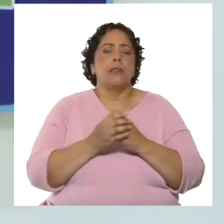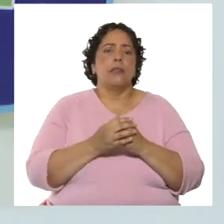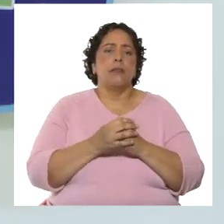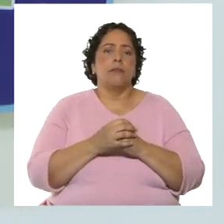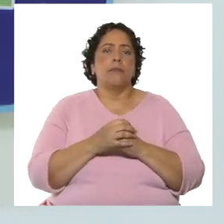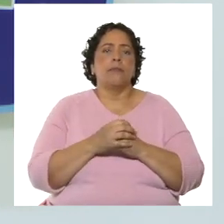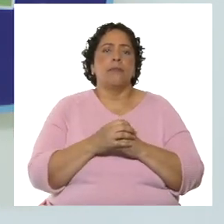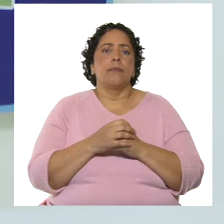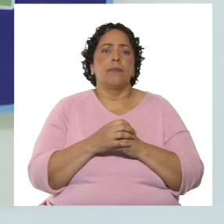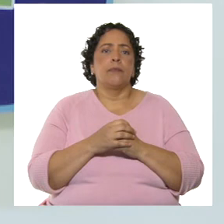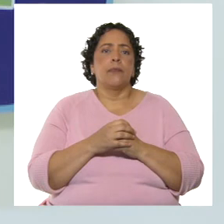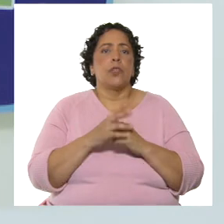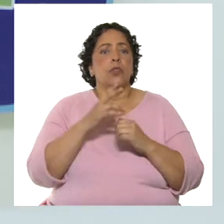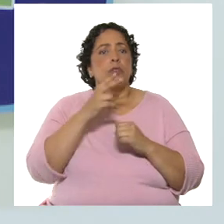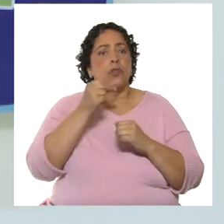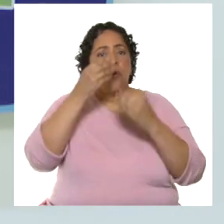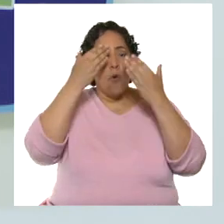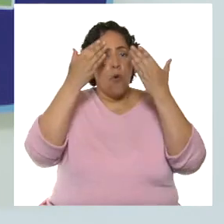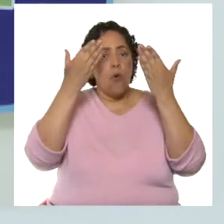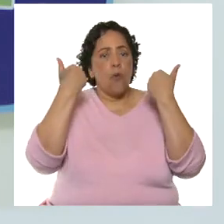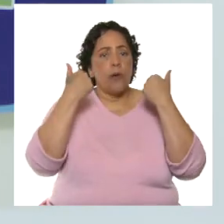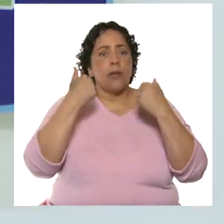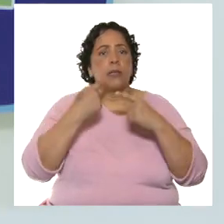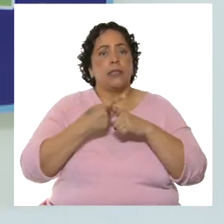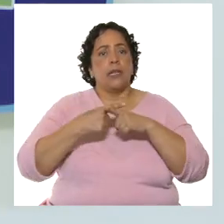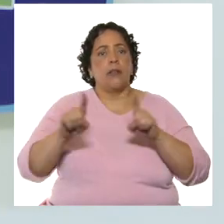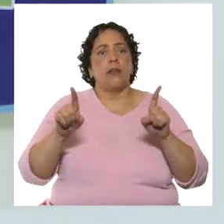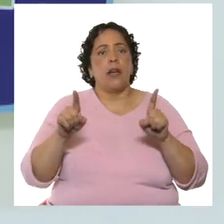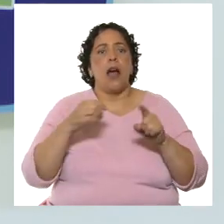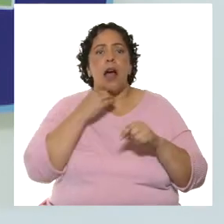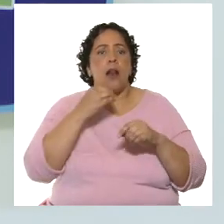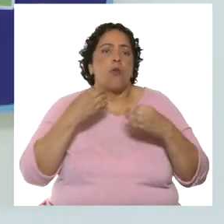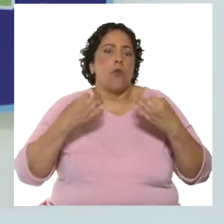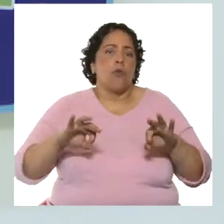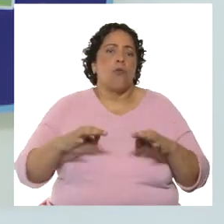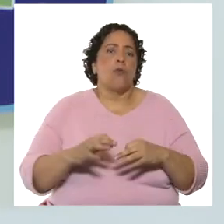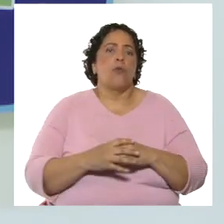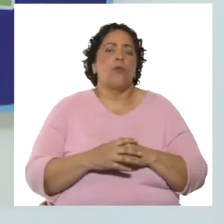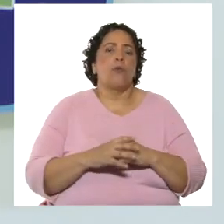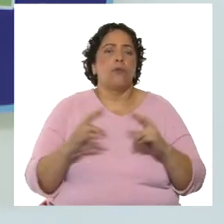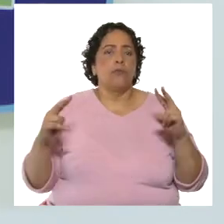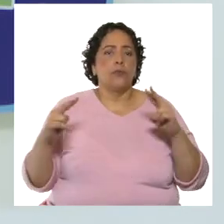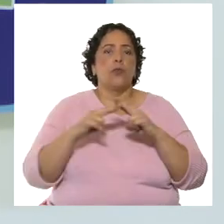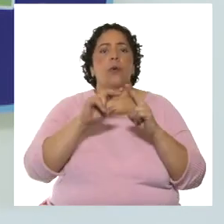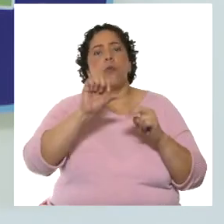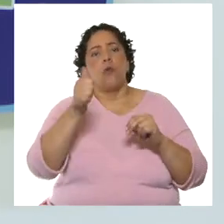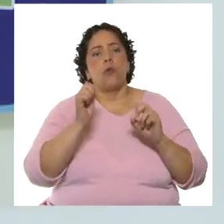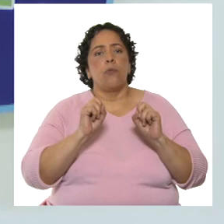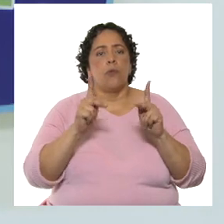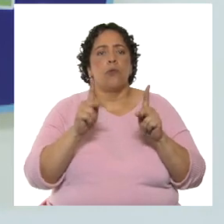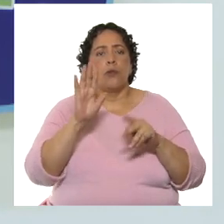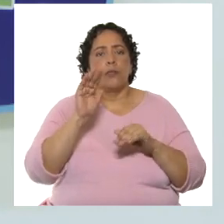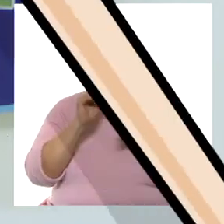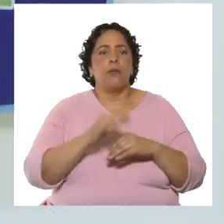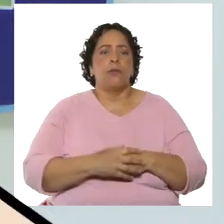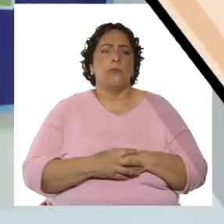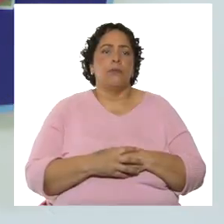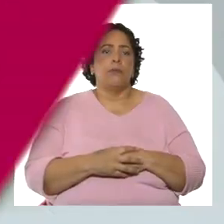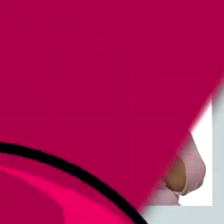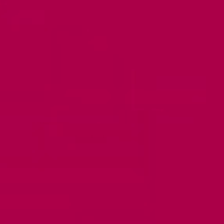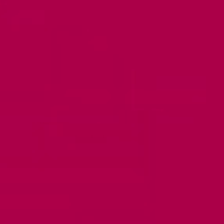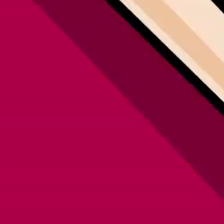con discapacidad. No olvidemos también que ser diferente es algo común. Nos vemos en una próxima oportunidad.